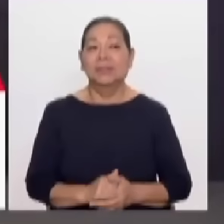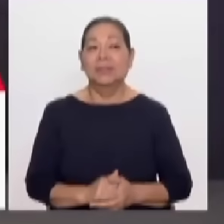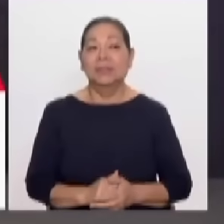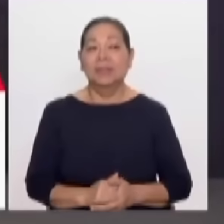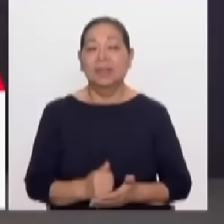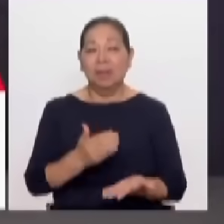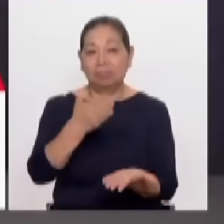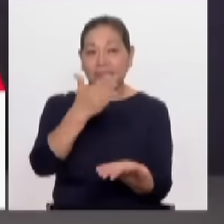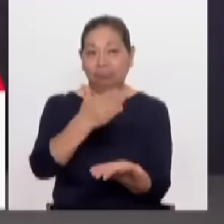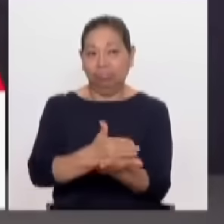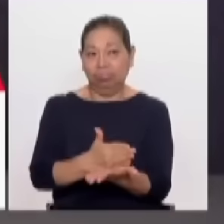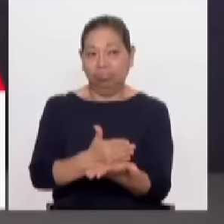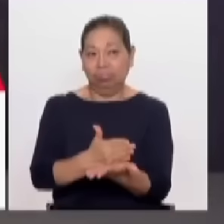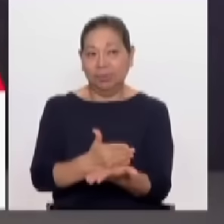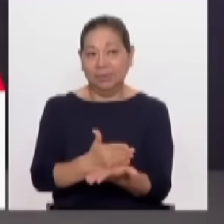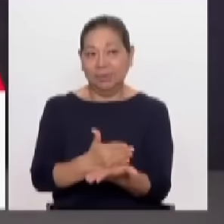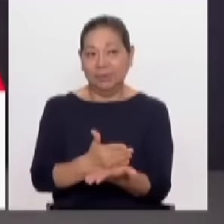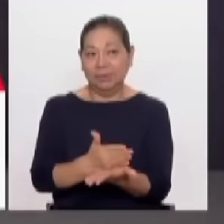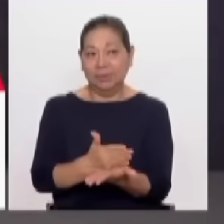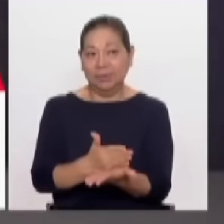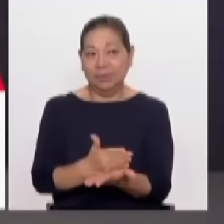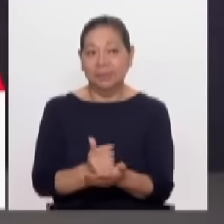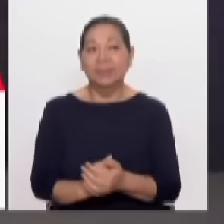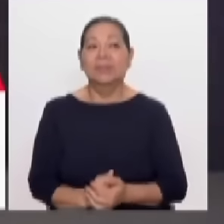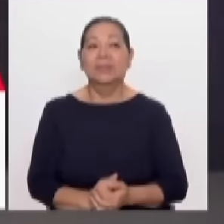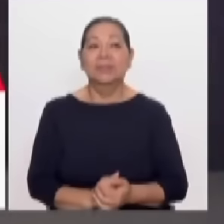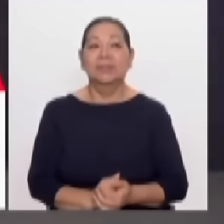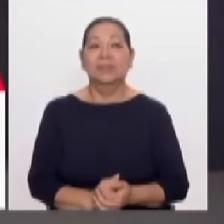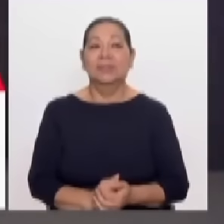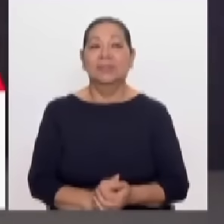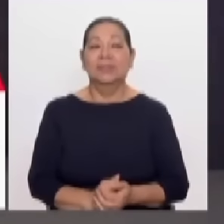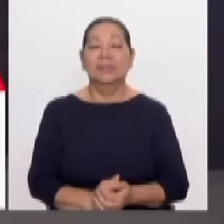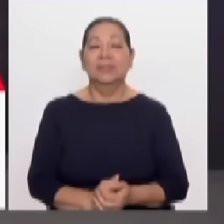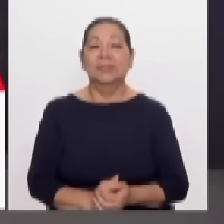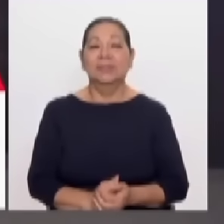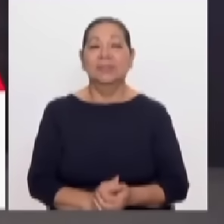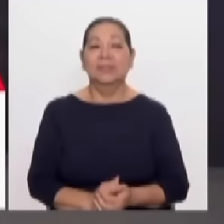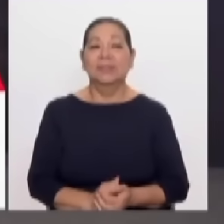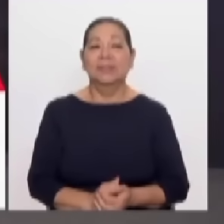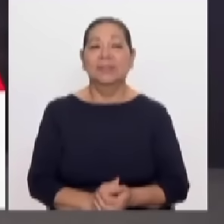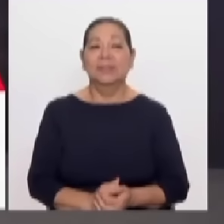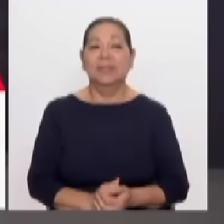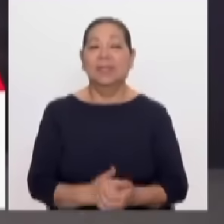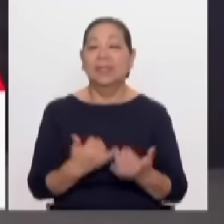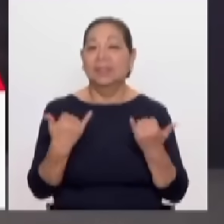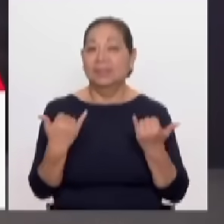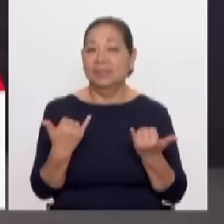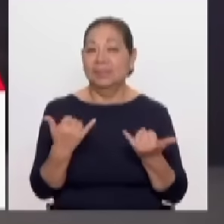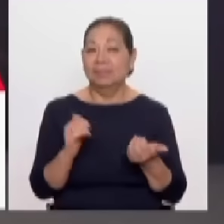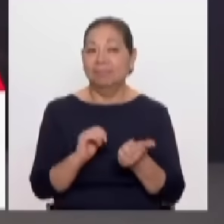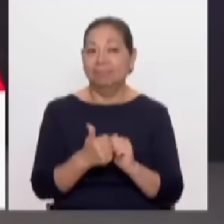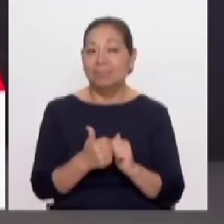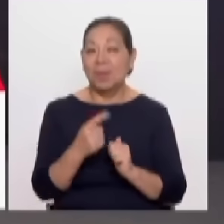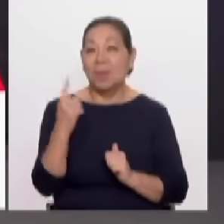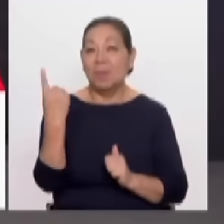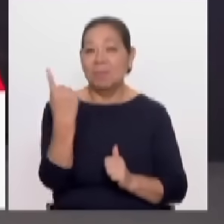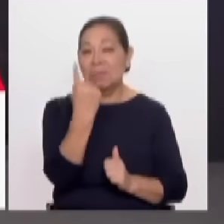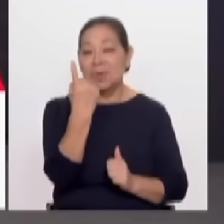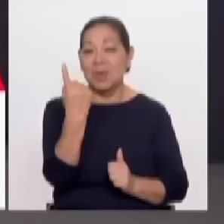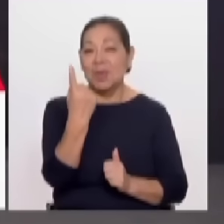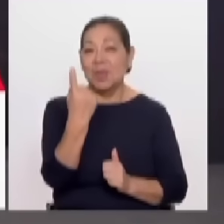Primera estación, el cual se está poniendo en ejecución esta mañana y de esta forma se convierte en la